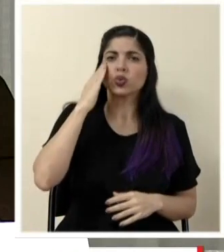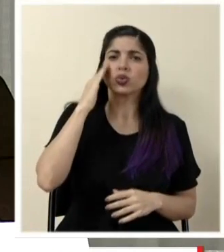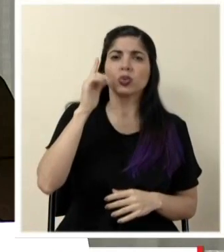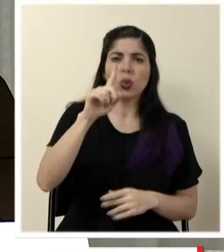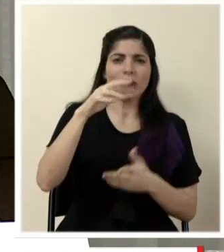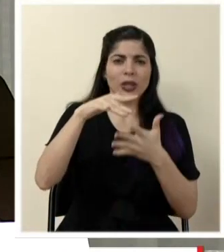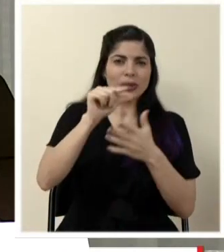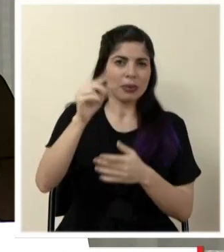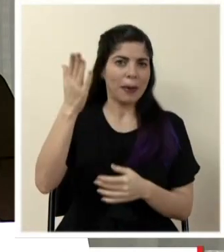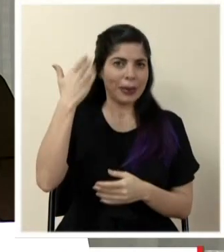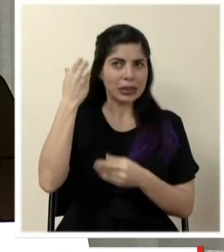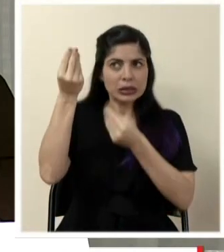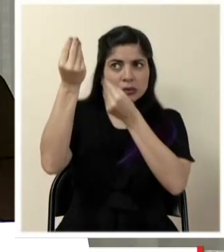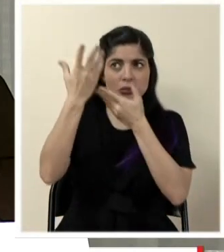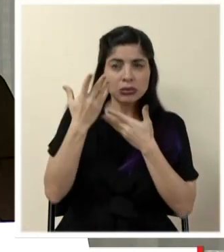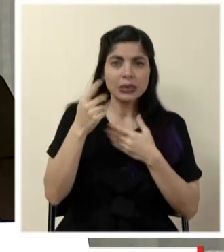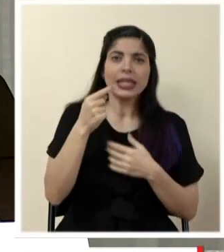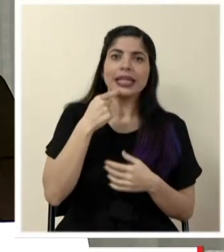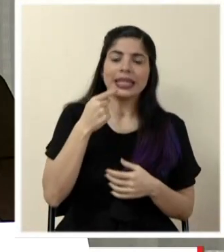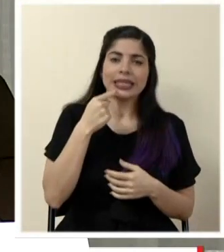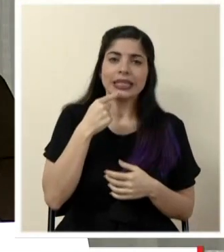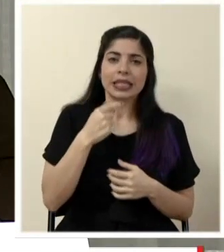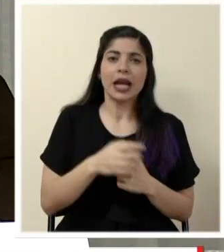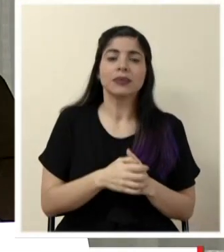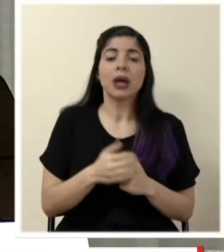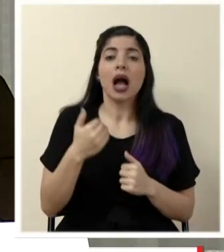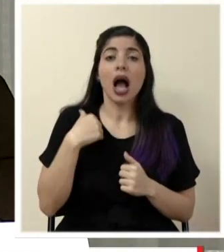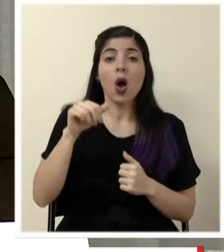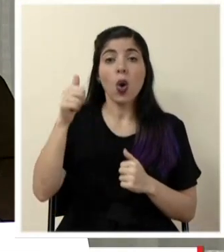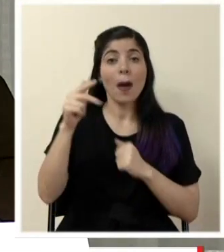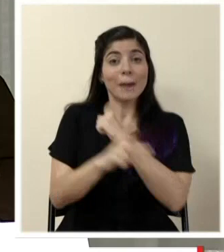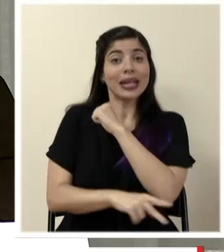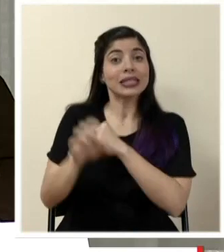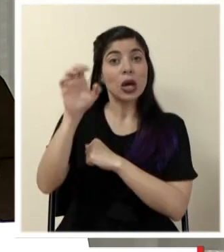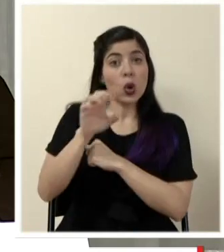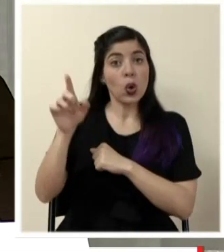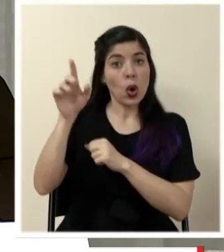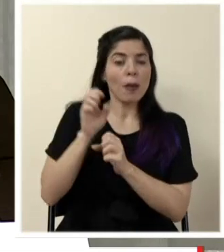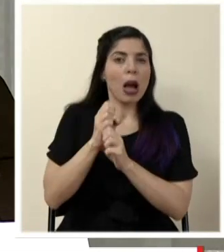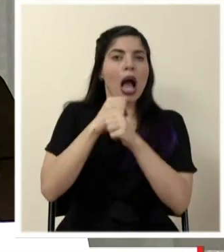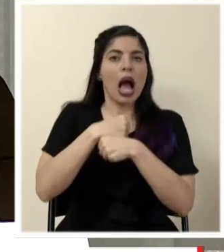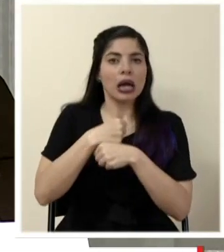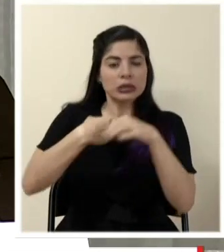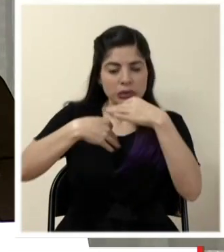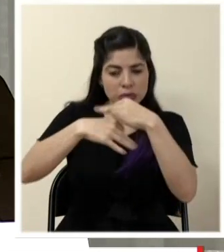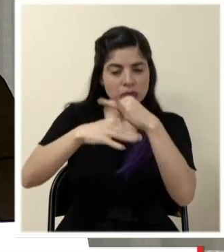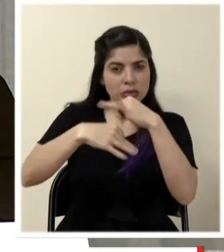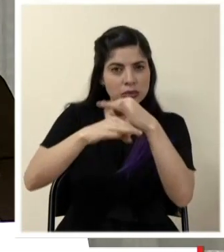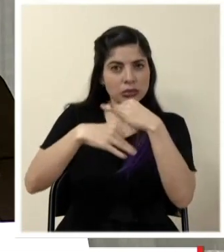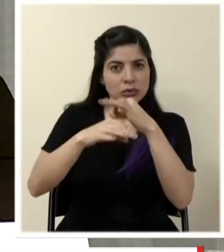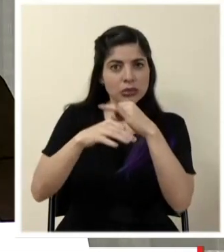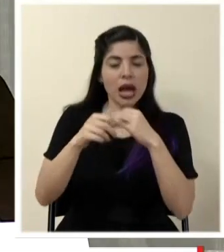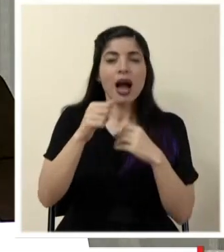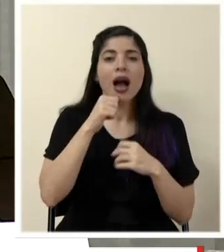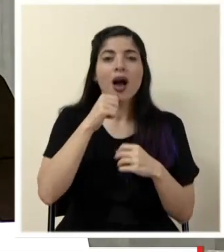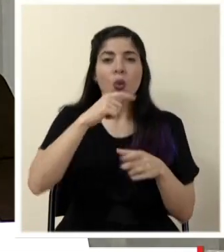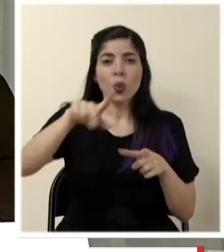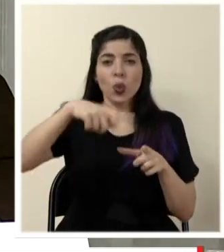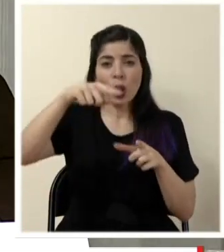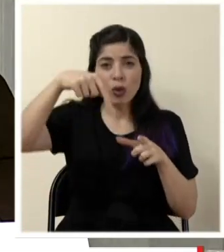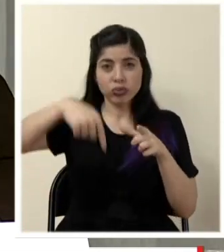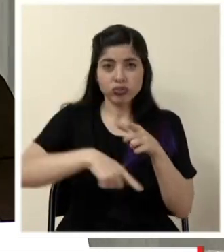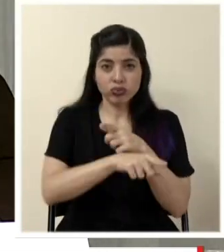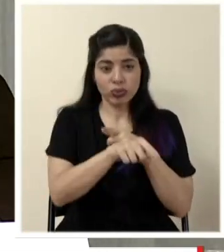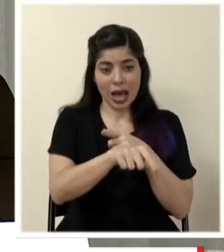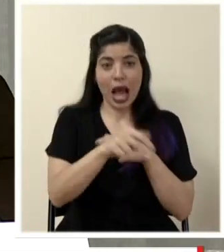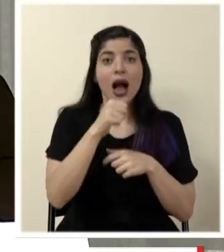la semana pasada en donde justamente hay países europeos que han estado haciendo ese muestreo en aguas residuales, y